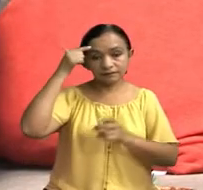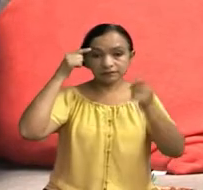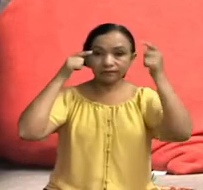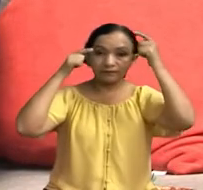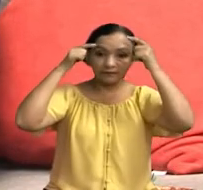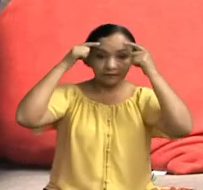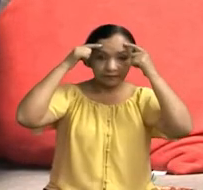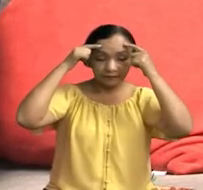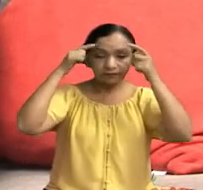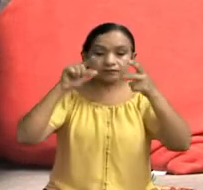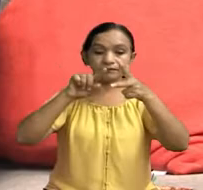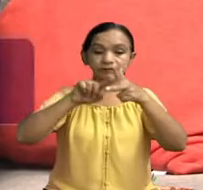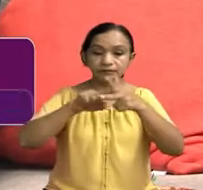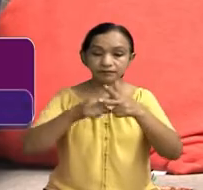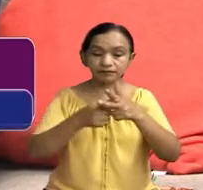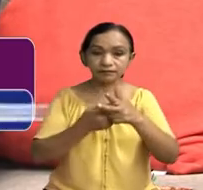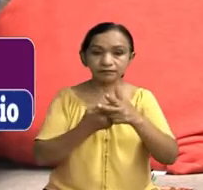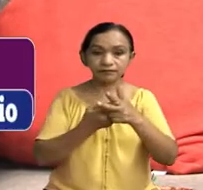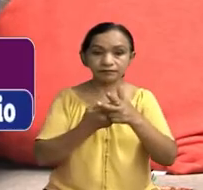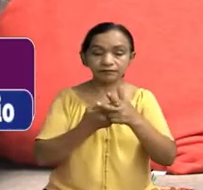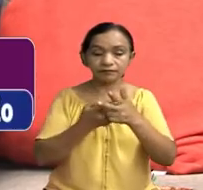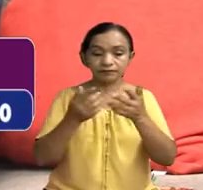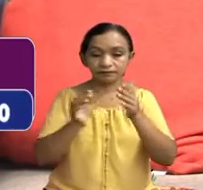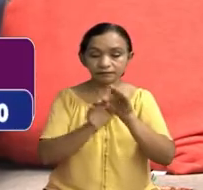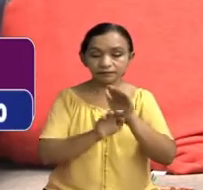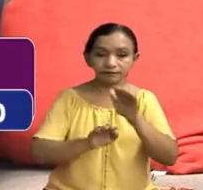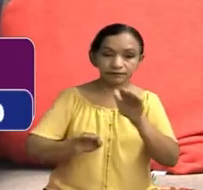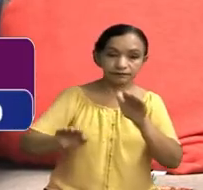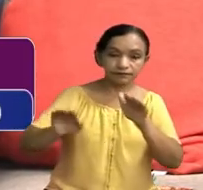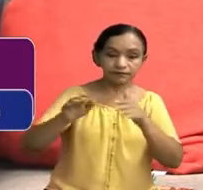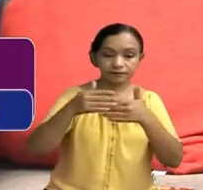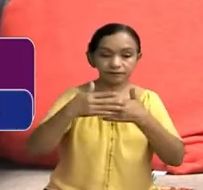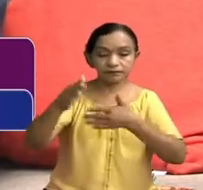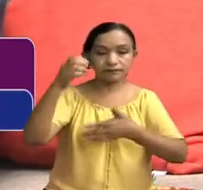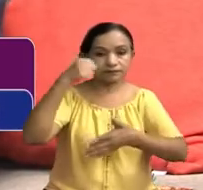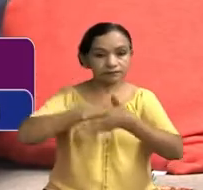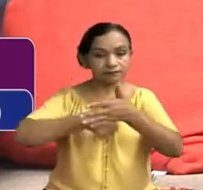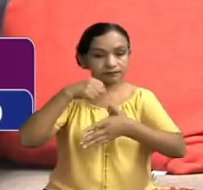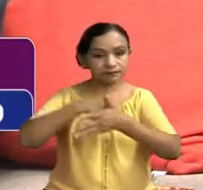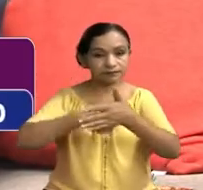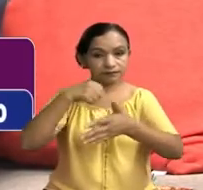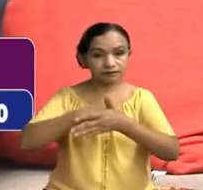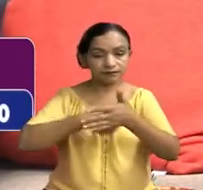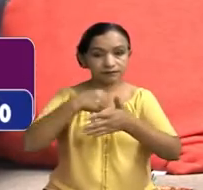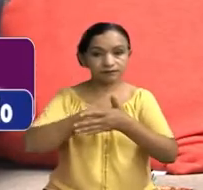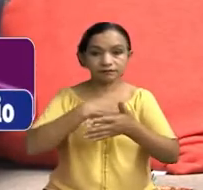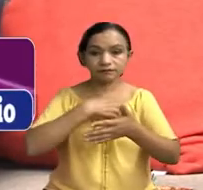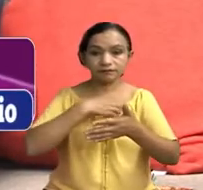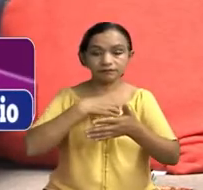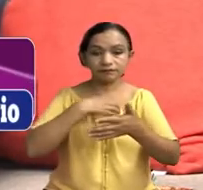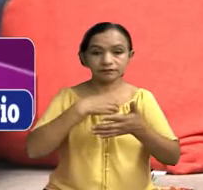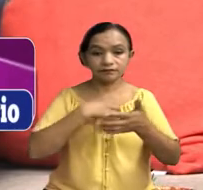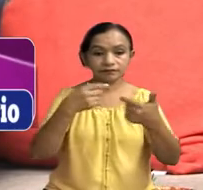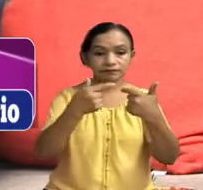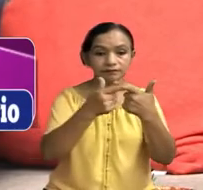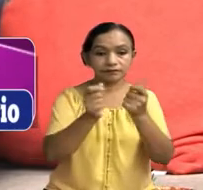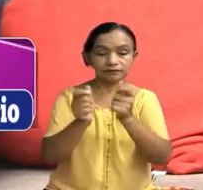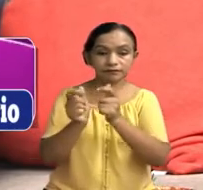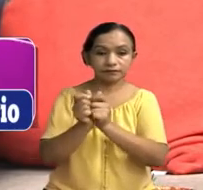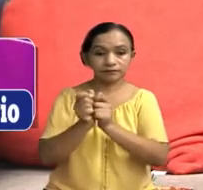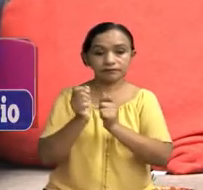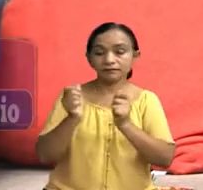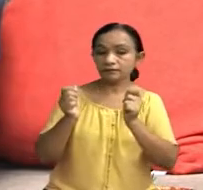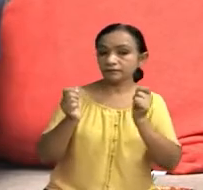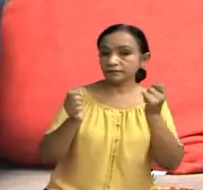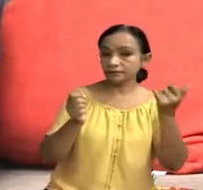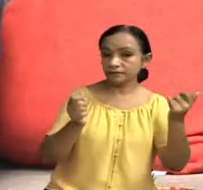partir de ahí se inicia un auge de las luchas de los sectores progresistas, de los sectores de izquierda, de los